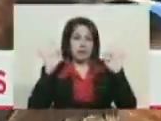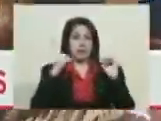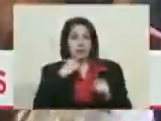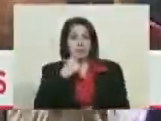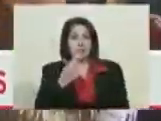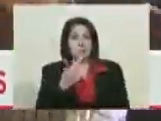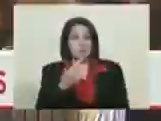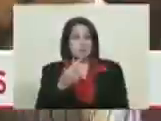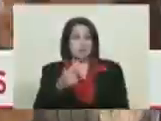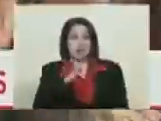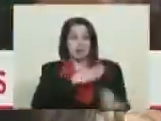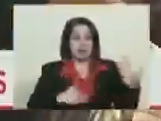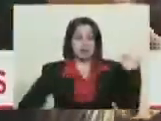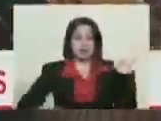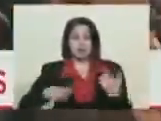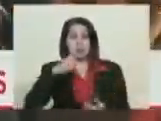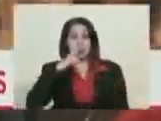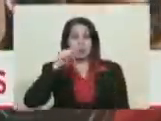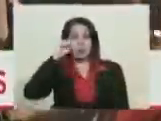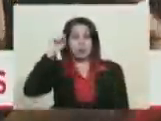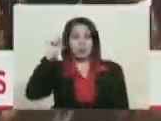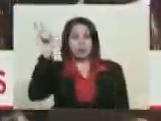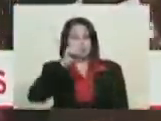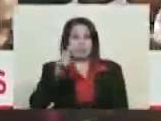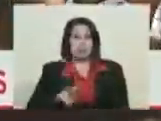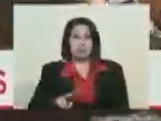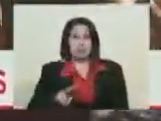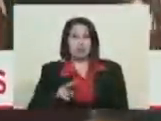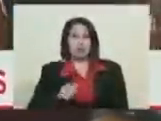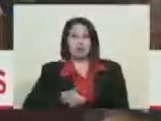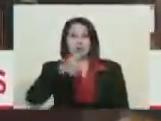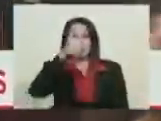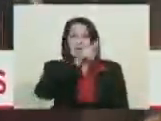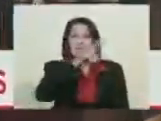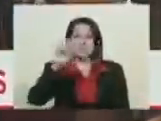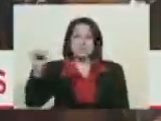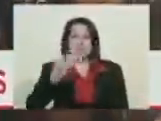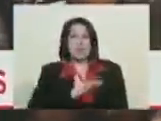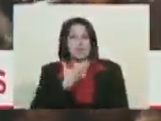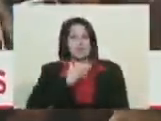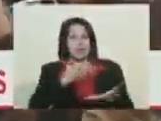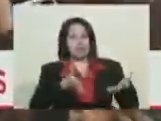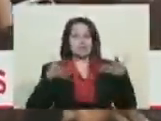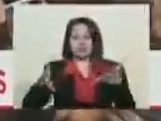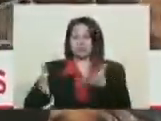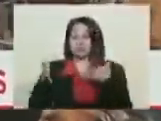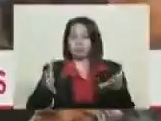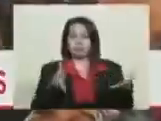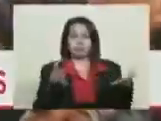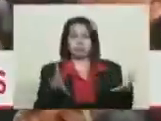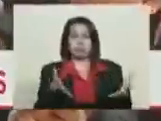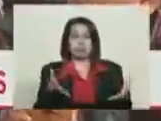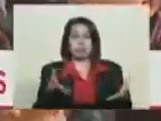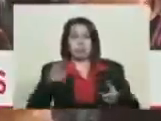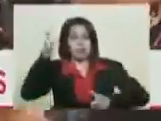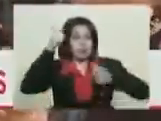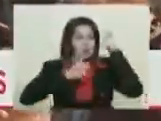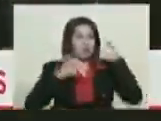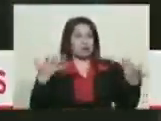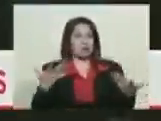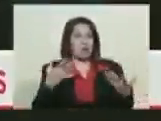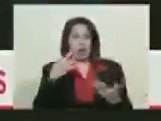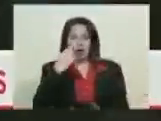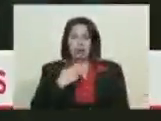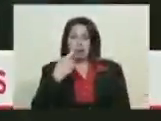el jefe de Estado venezolano, son más de 300 alcaldías en las que las fuerzas patriotas, las